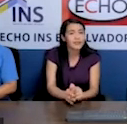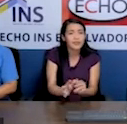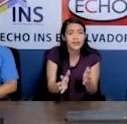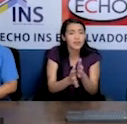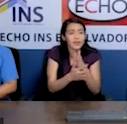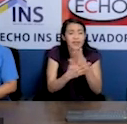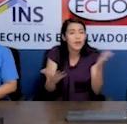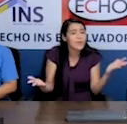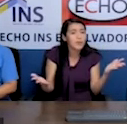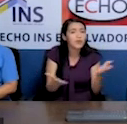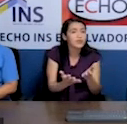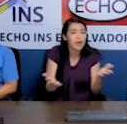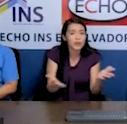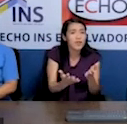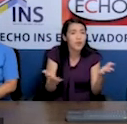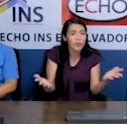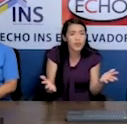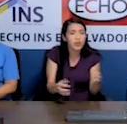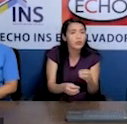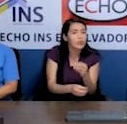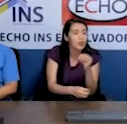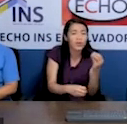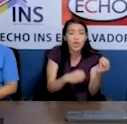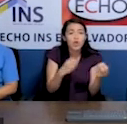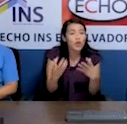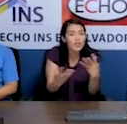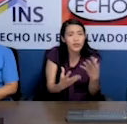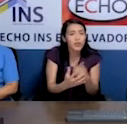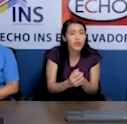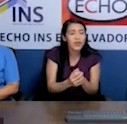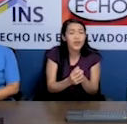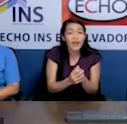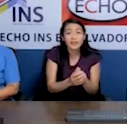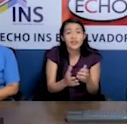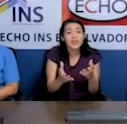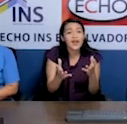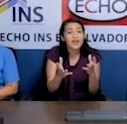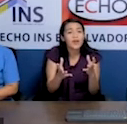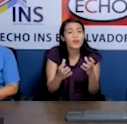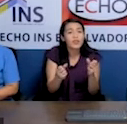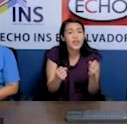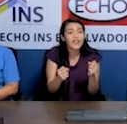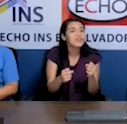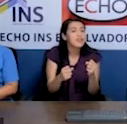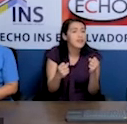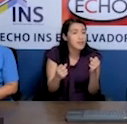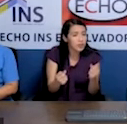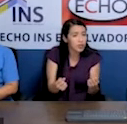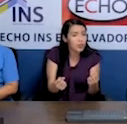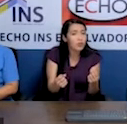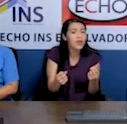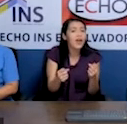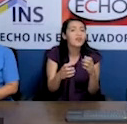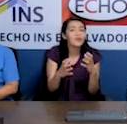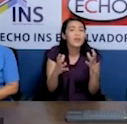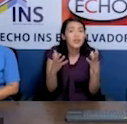pueden ser desde síntomas tan ambiguos, náusea, vómito, un dolor cólico, hasta llegar a cuadros ya de